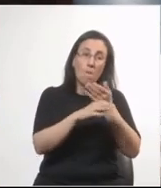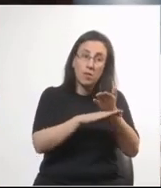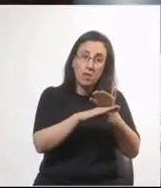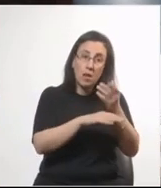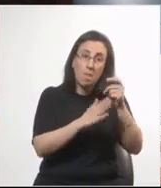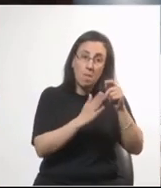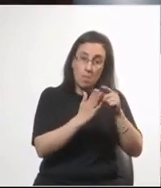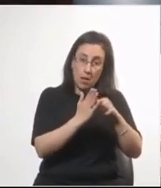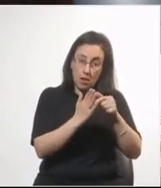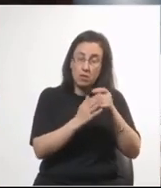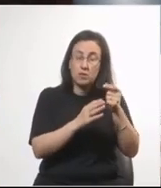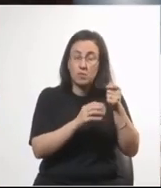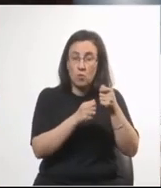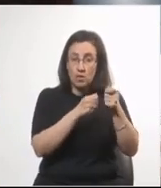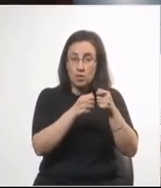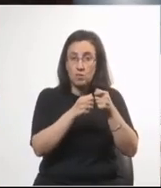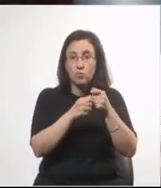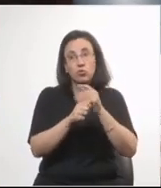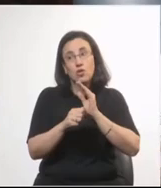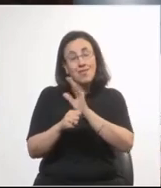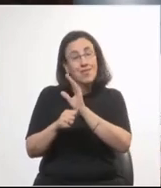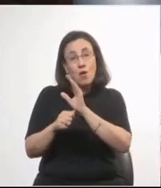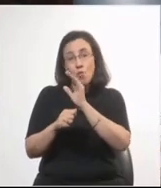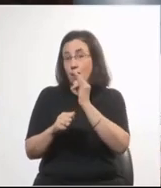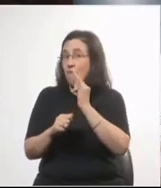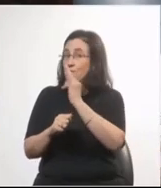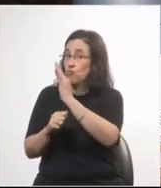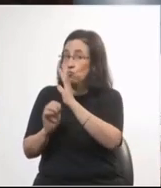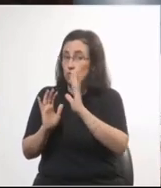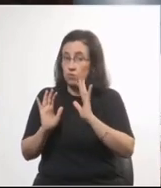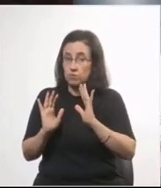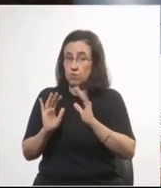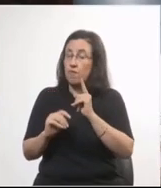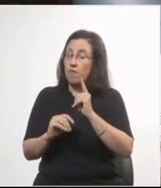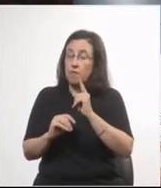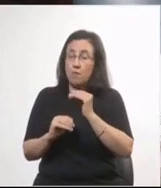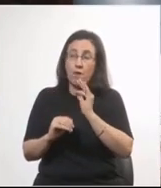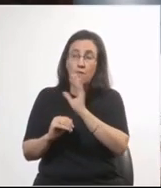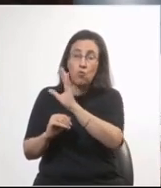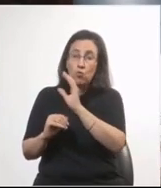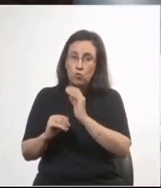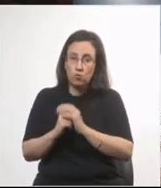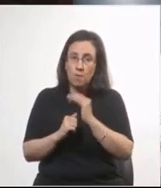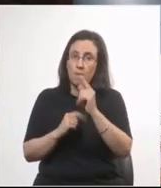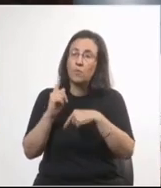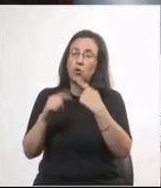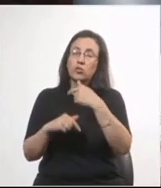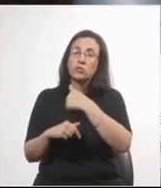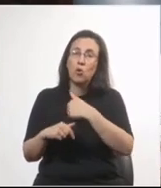que supondrán deudas y compromisos financieros que deberán afrontar los próximos gobiernos.